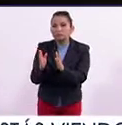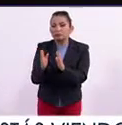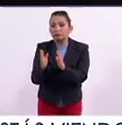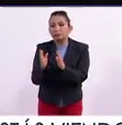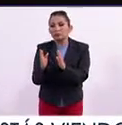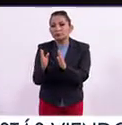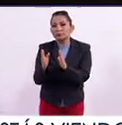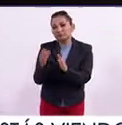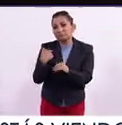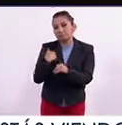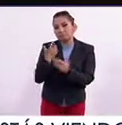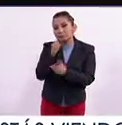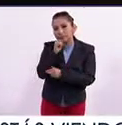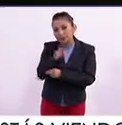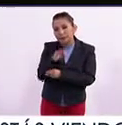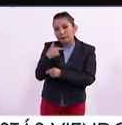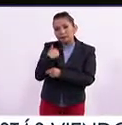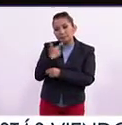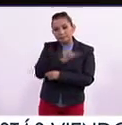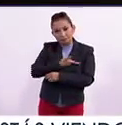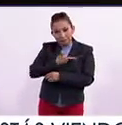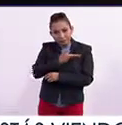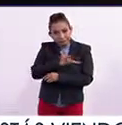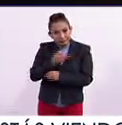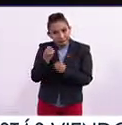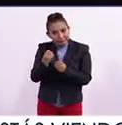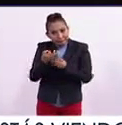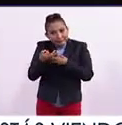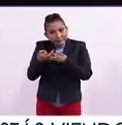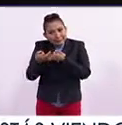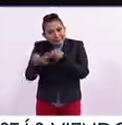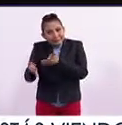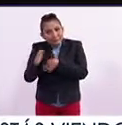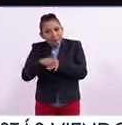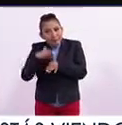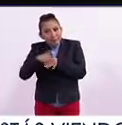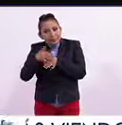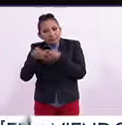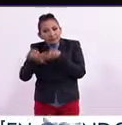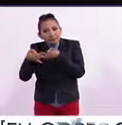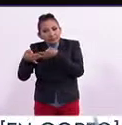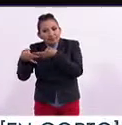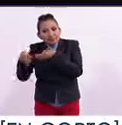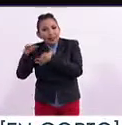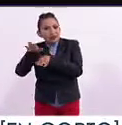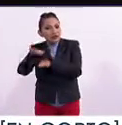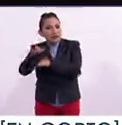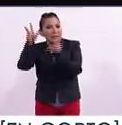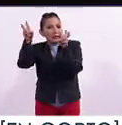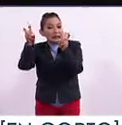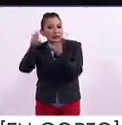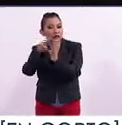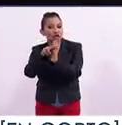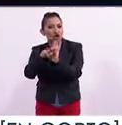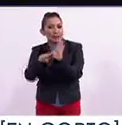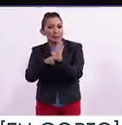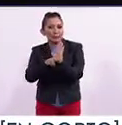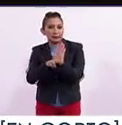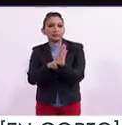también me atrajo o me fue llevando a la parte de las normas, o sea,